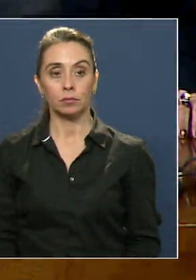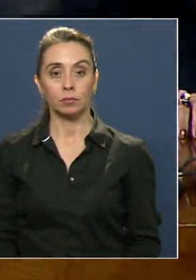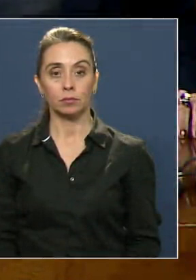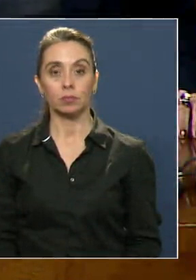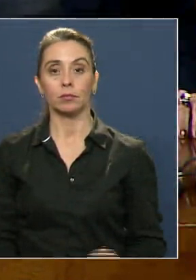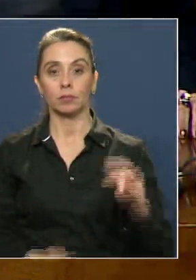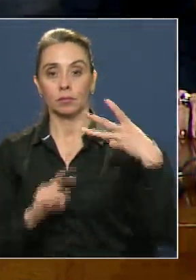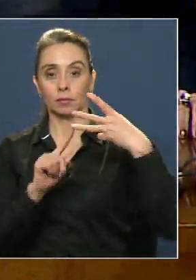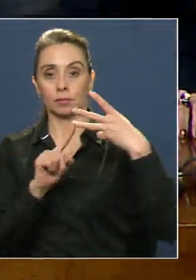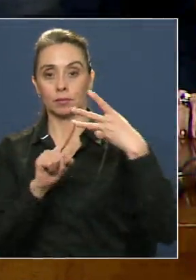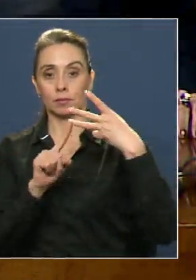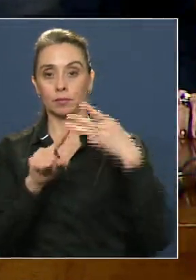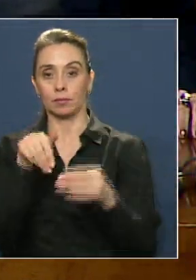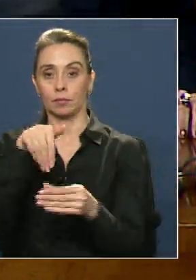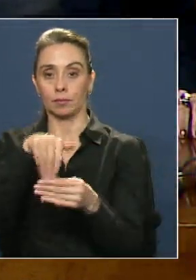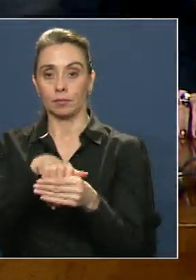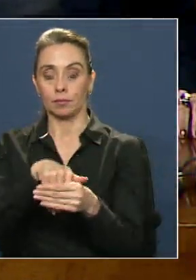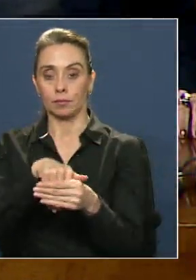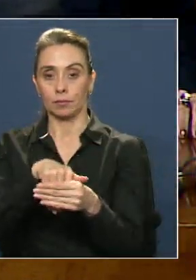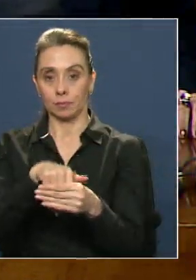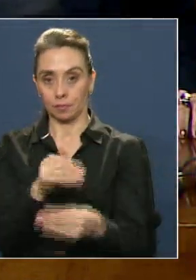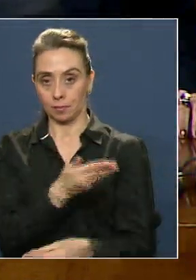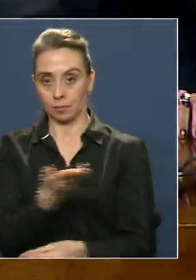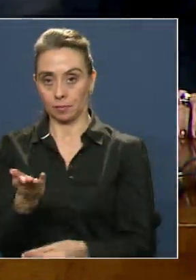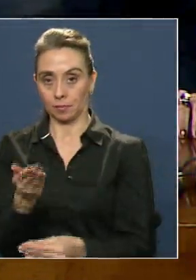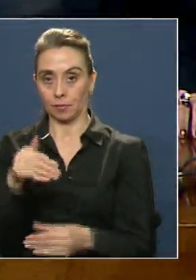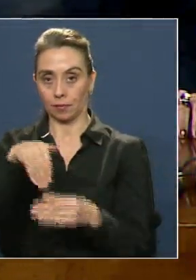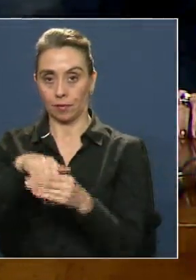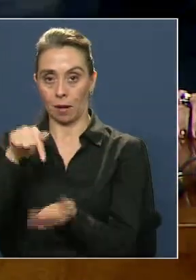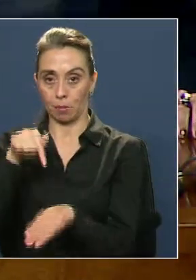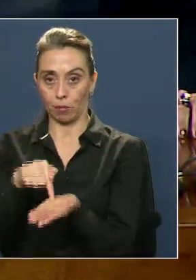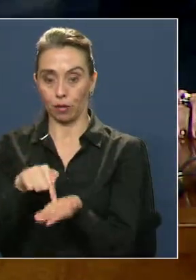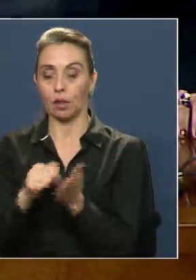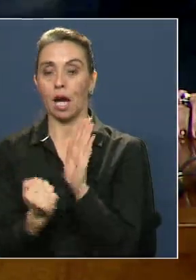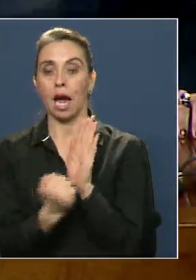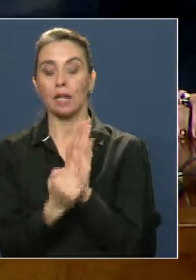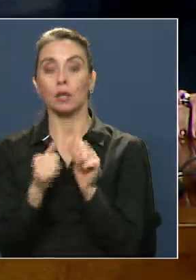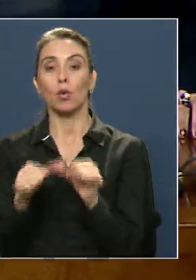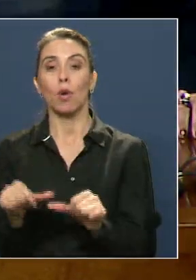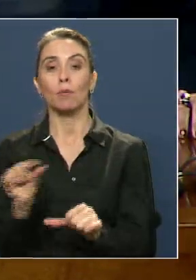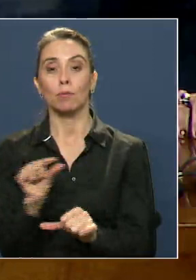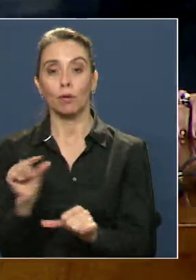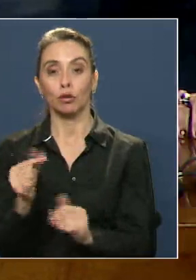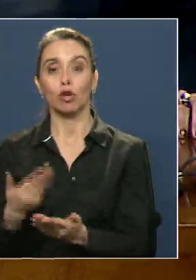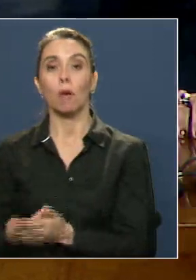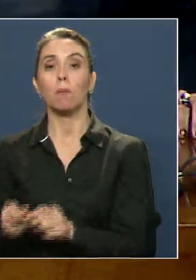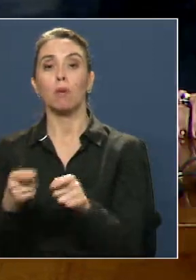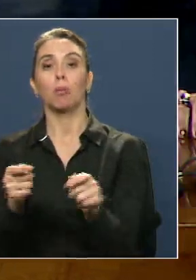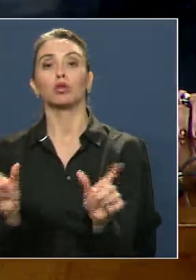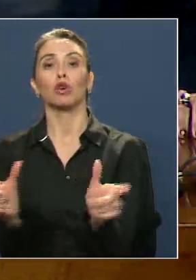Tercera votación. En votación, el artículo transitorio